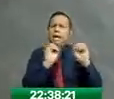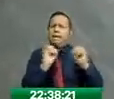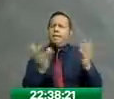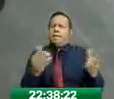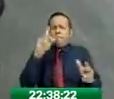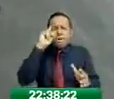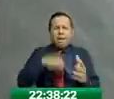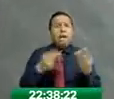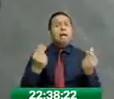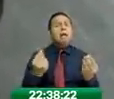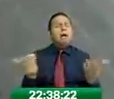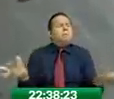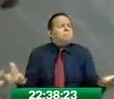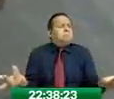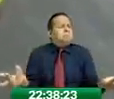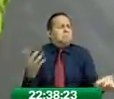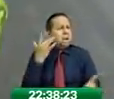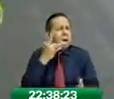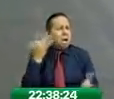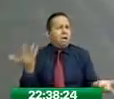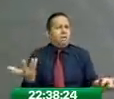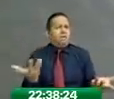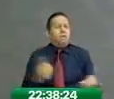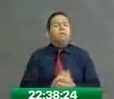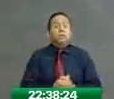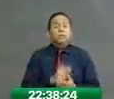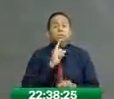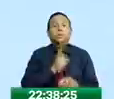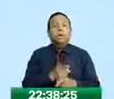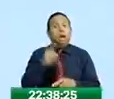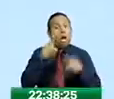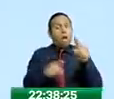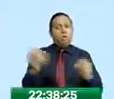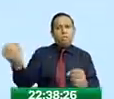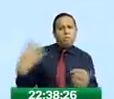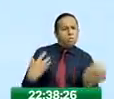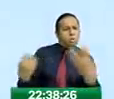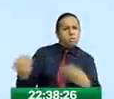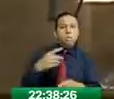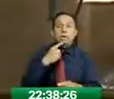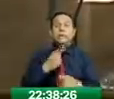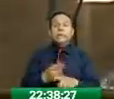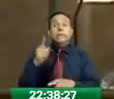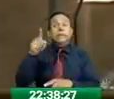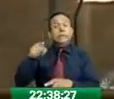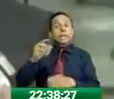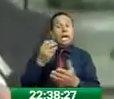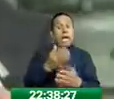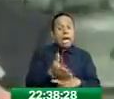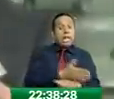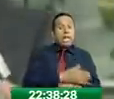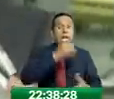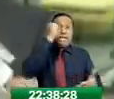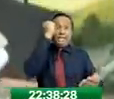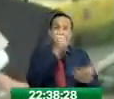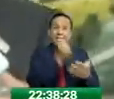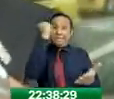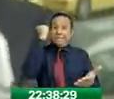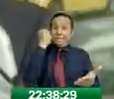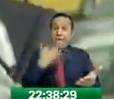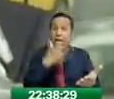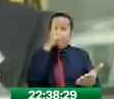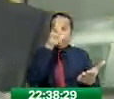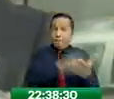del susto se escuchó los argumentos de apelación que pretenden echar atrás una sentencia de primer nivel. La defensa del ingeniero Solís